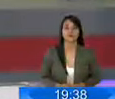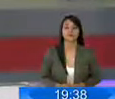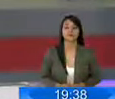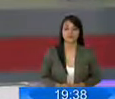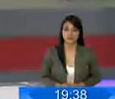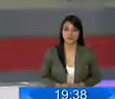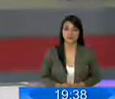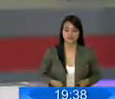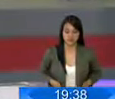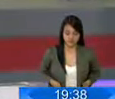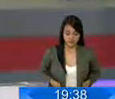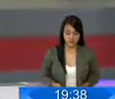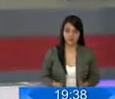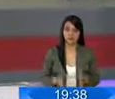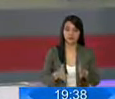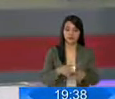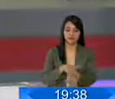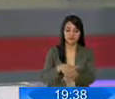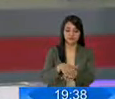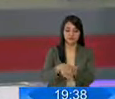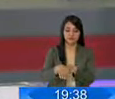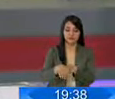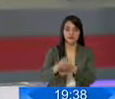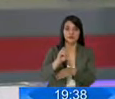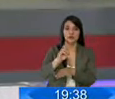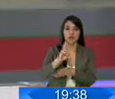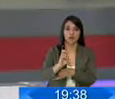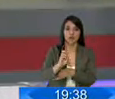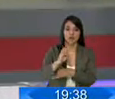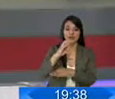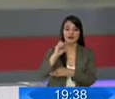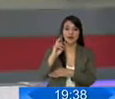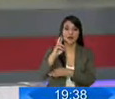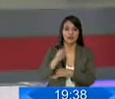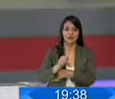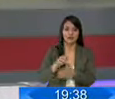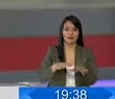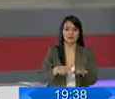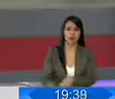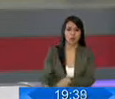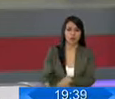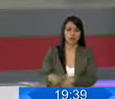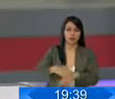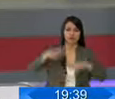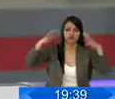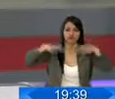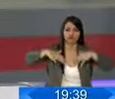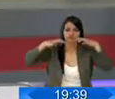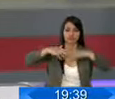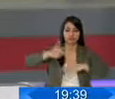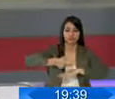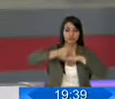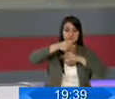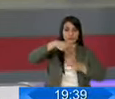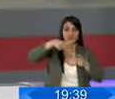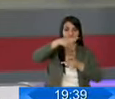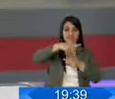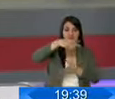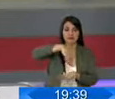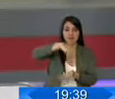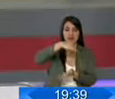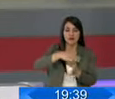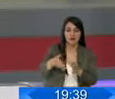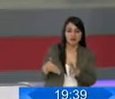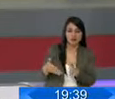Un tramo de la vía que conduce al río de Oro en el Carmen colapsó a causa del invierno. El personal de la prefectura de Manabí habilitó un carril